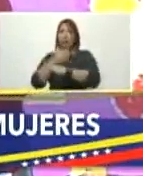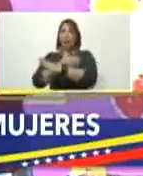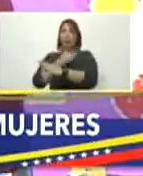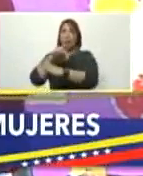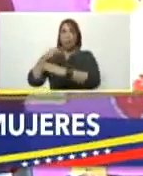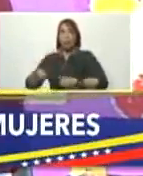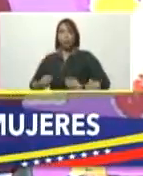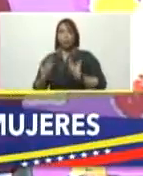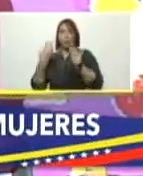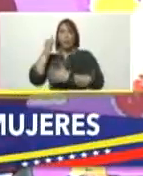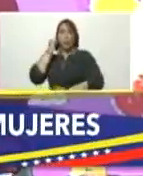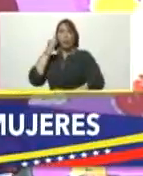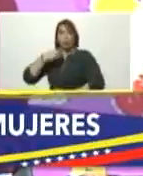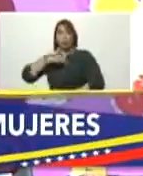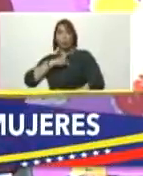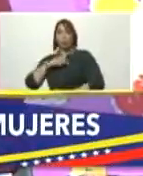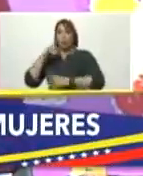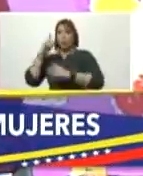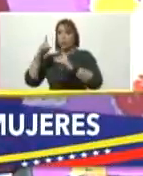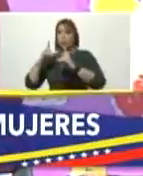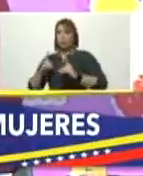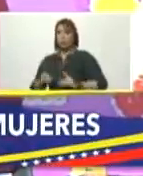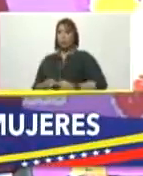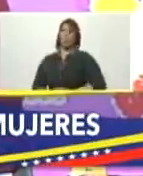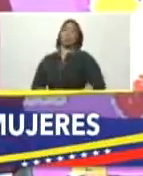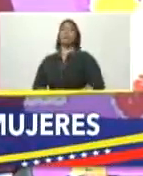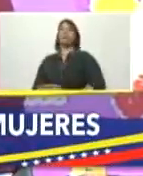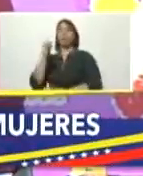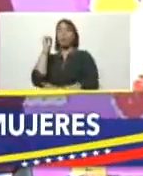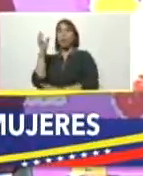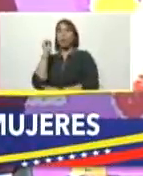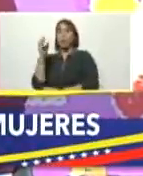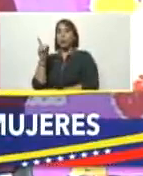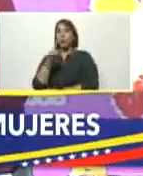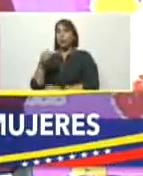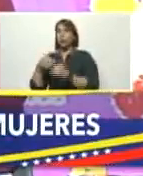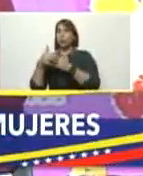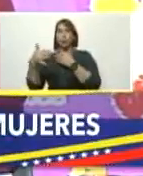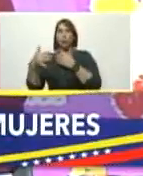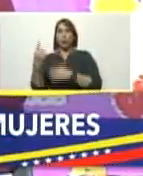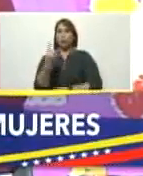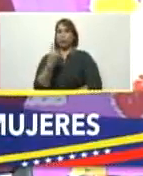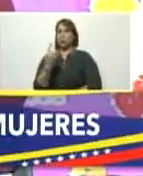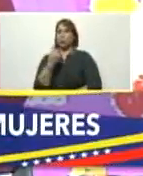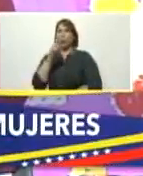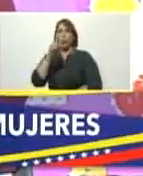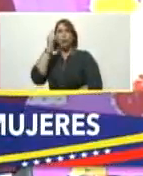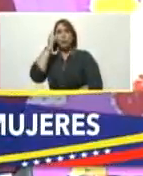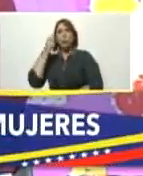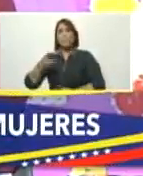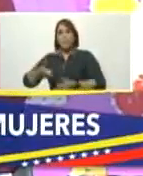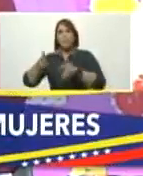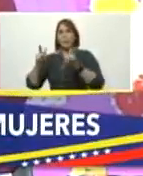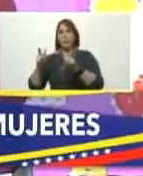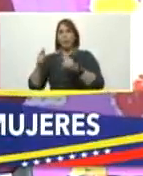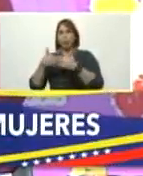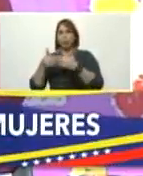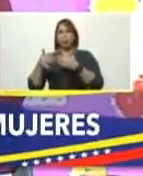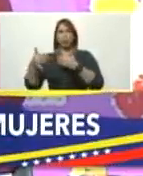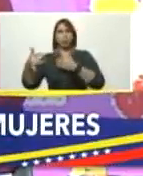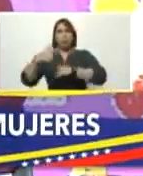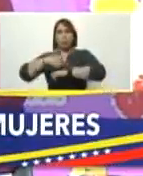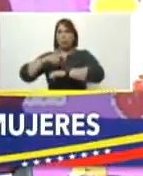mística, hemos decidido que sea un congreso que no durara solo un día, sino que nos permitiera un tiempo